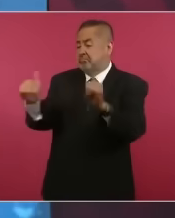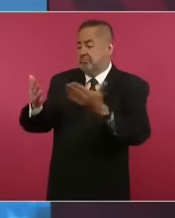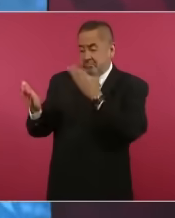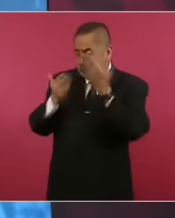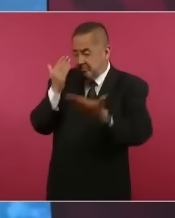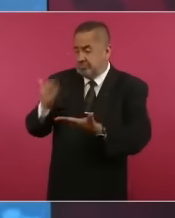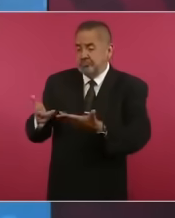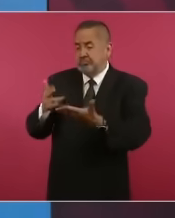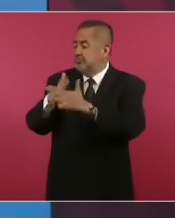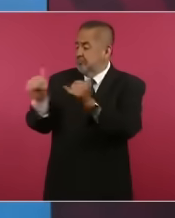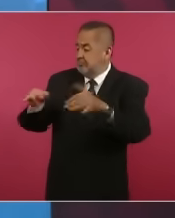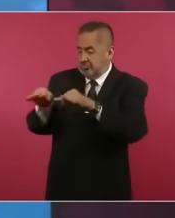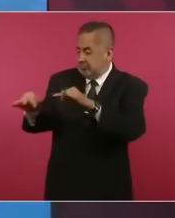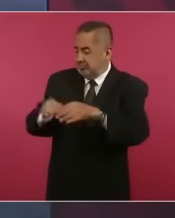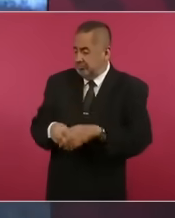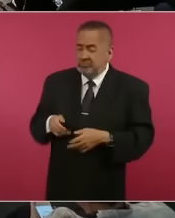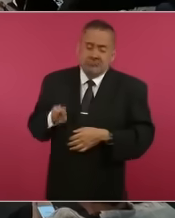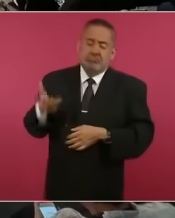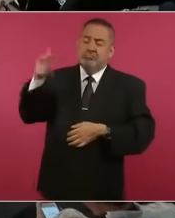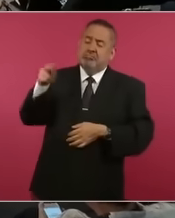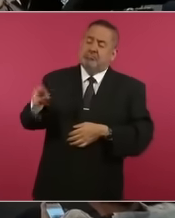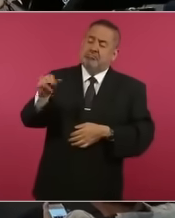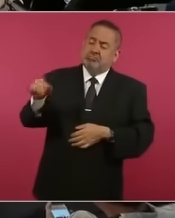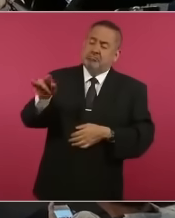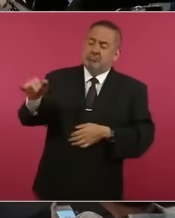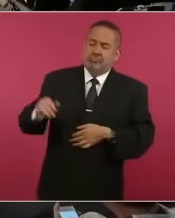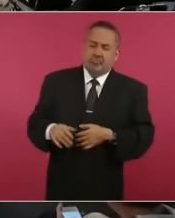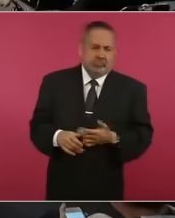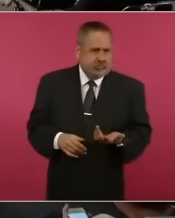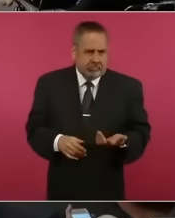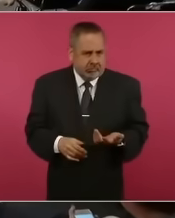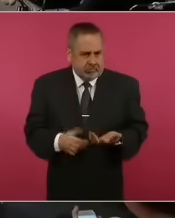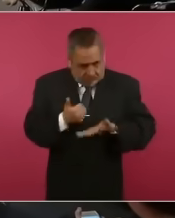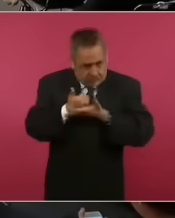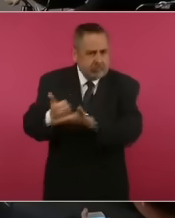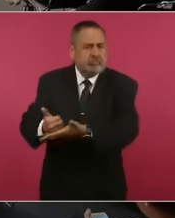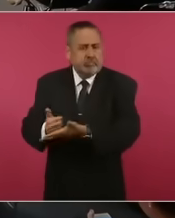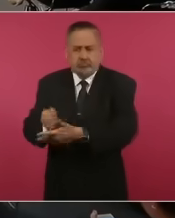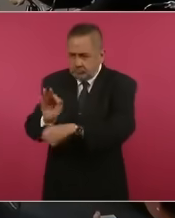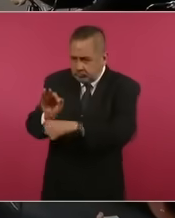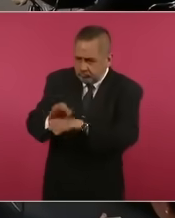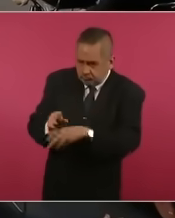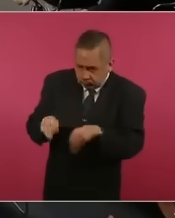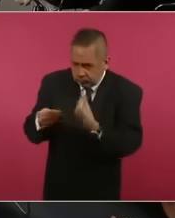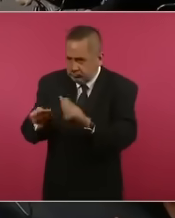ninis, y nunca hicieron nada por los jóvenes.